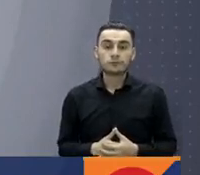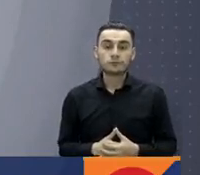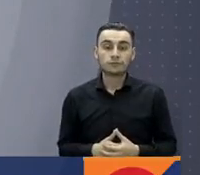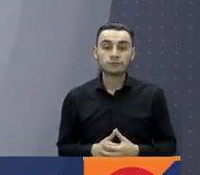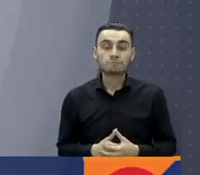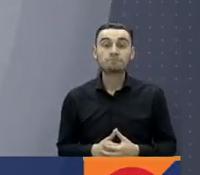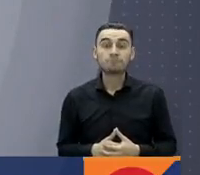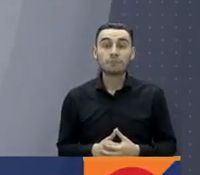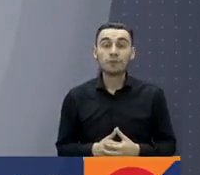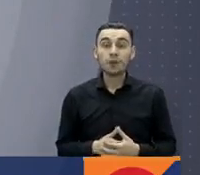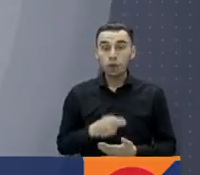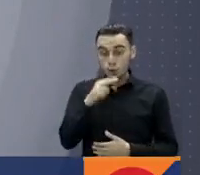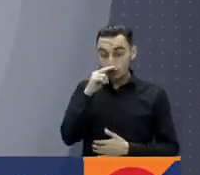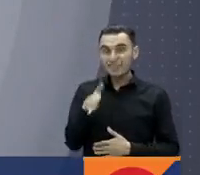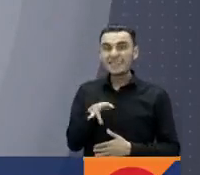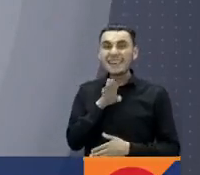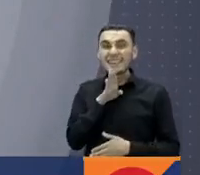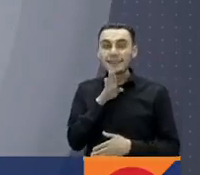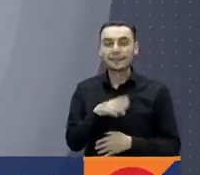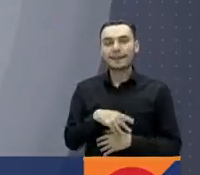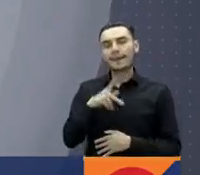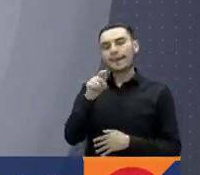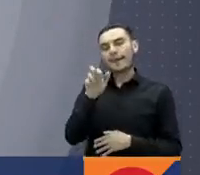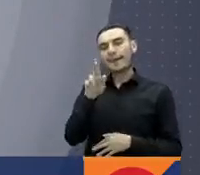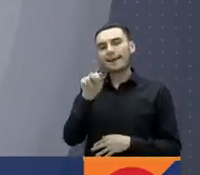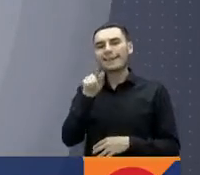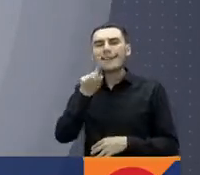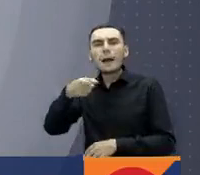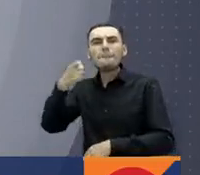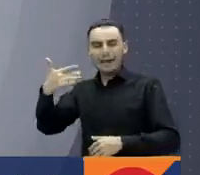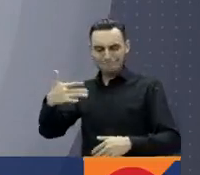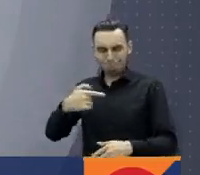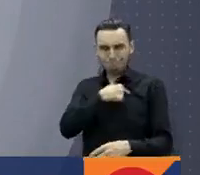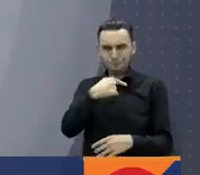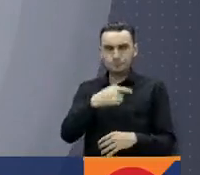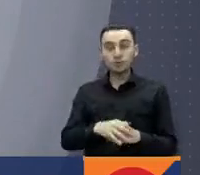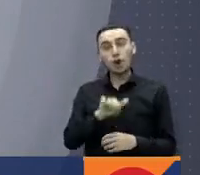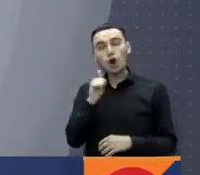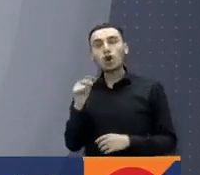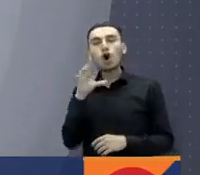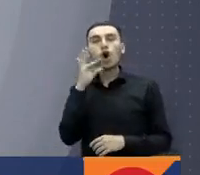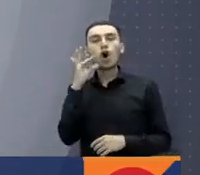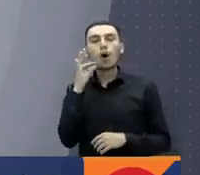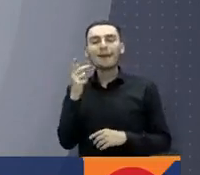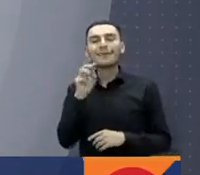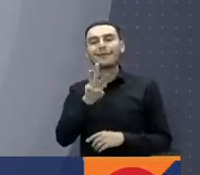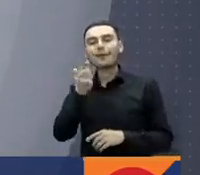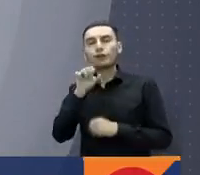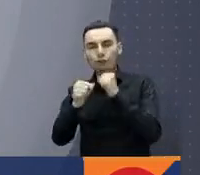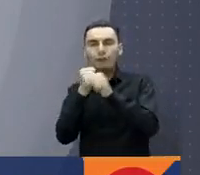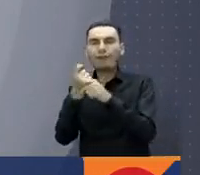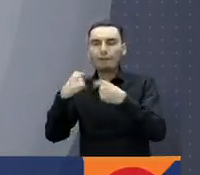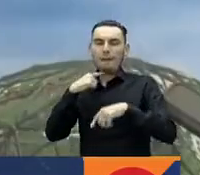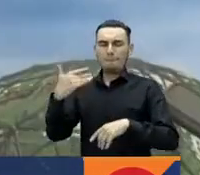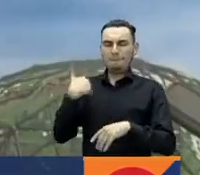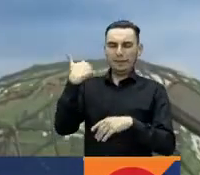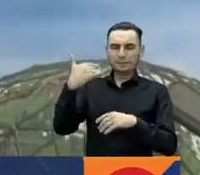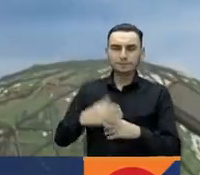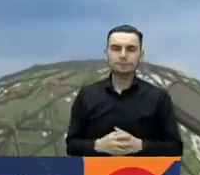La pequeña herida es Karen Daniela Carrero. Ella recibió un disparo en su pecho. Otro hombre de 38 años de edad también. Somos los